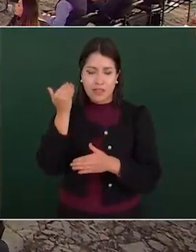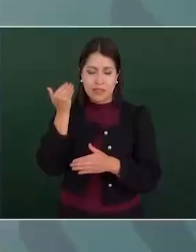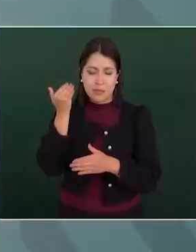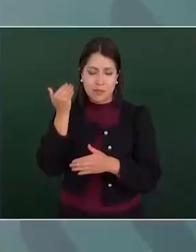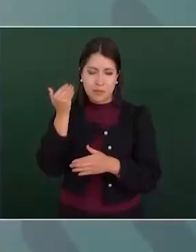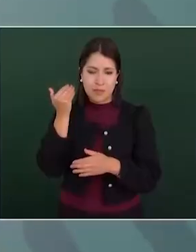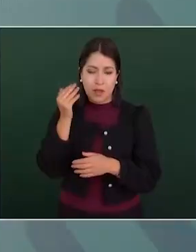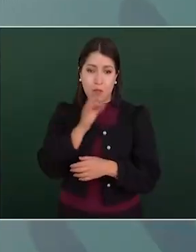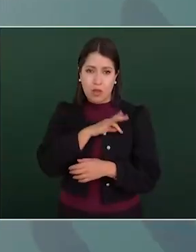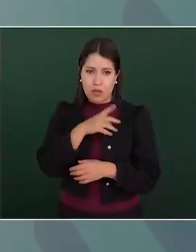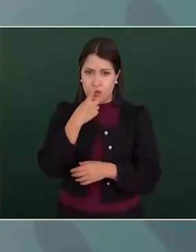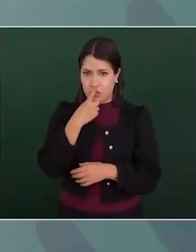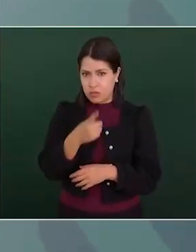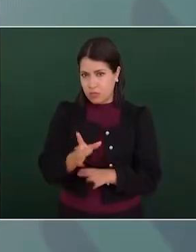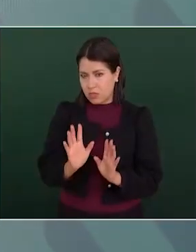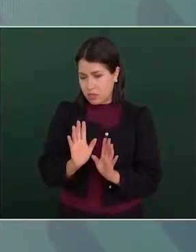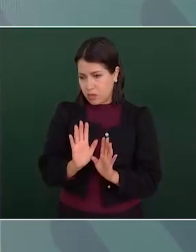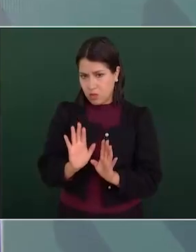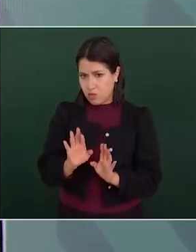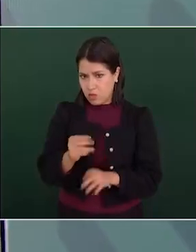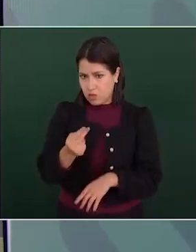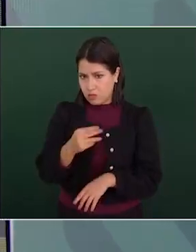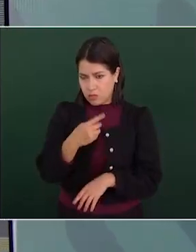eso sí lo puedo decir sin mencionar,